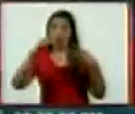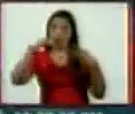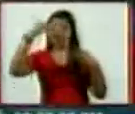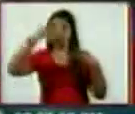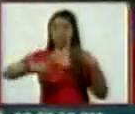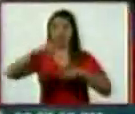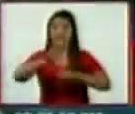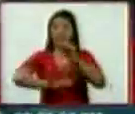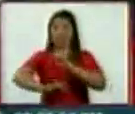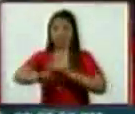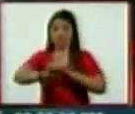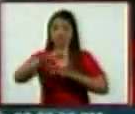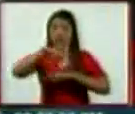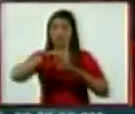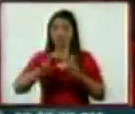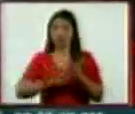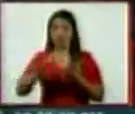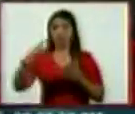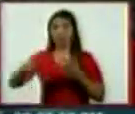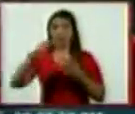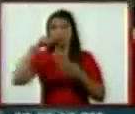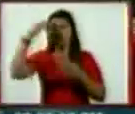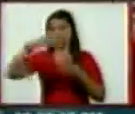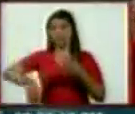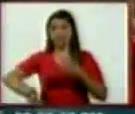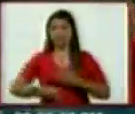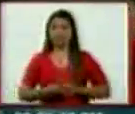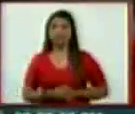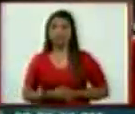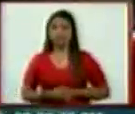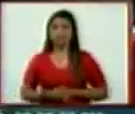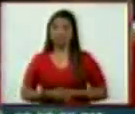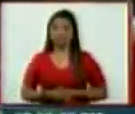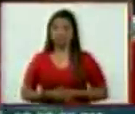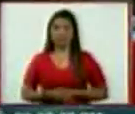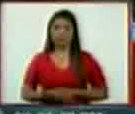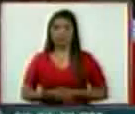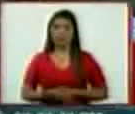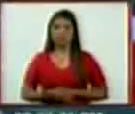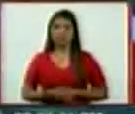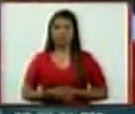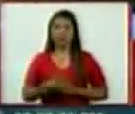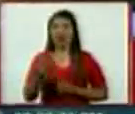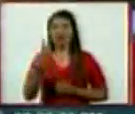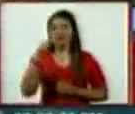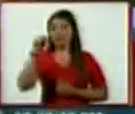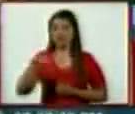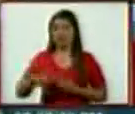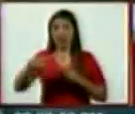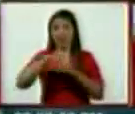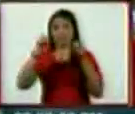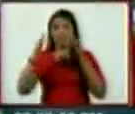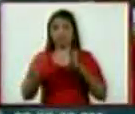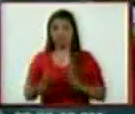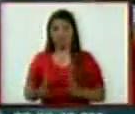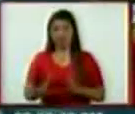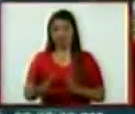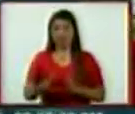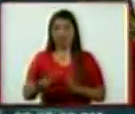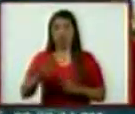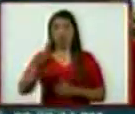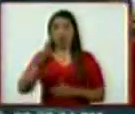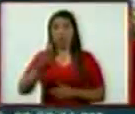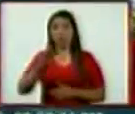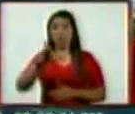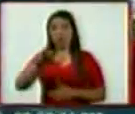defensa integral, el general Miguel Vivas Landino. Están ausentes ahorita el ministro Wilmer Barrientos,